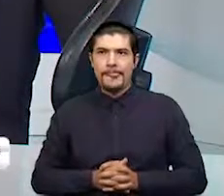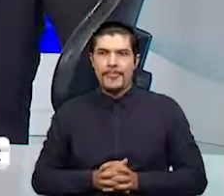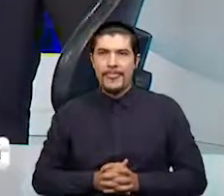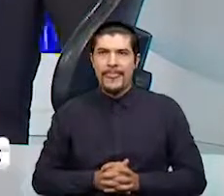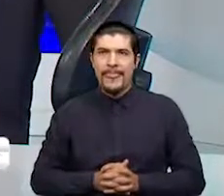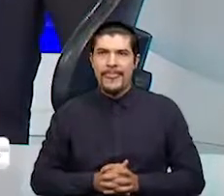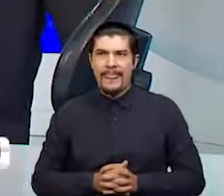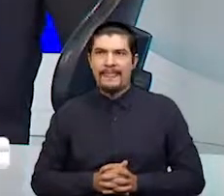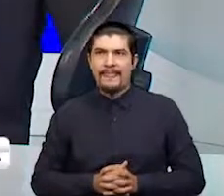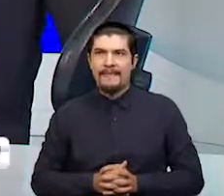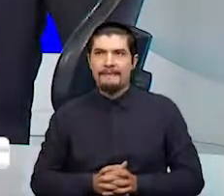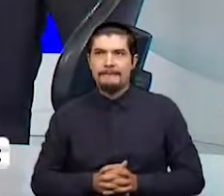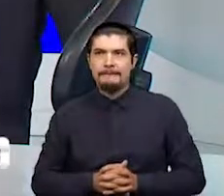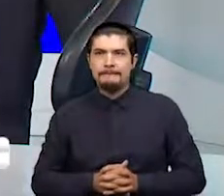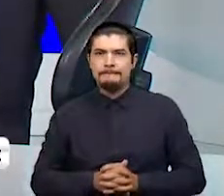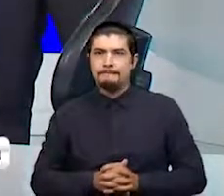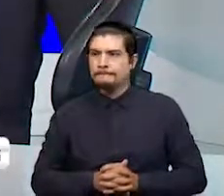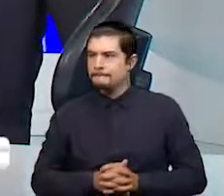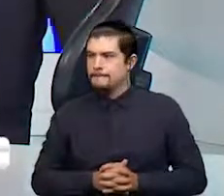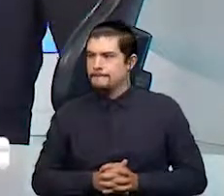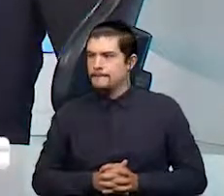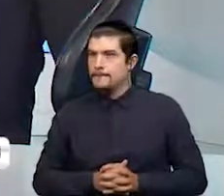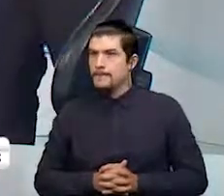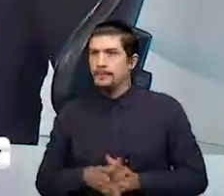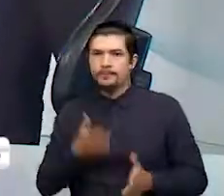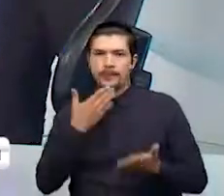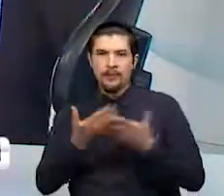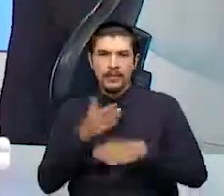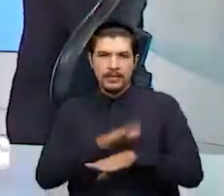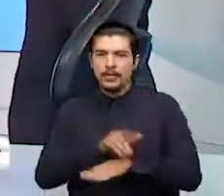las elecciones de este fin de semana. Alejandra, buenas tardes, adelante.